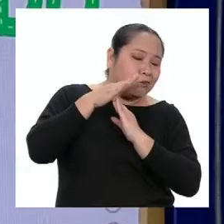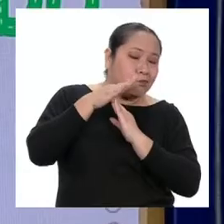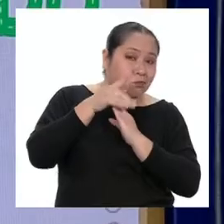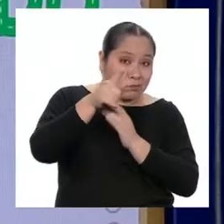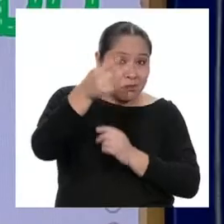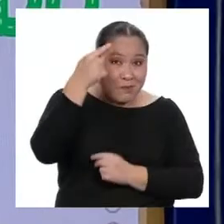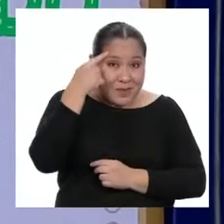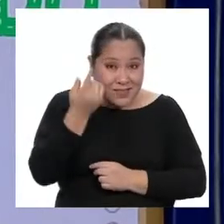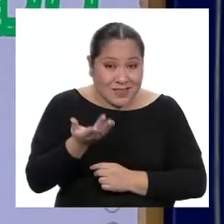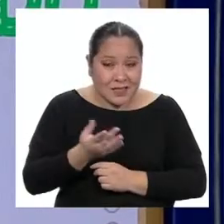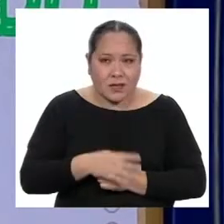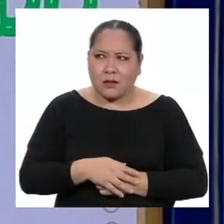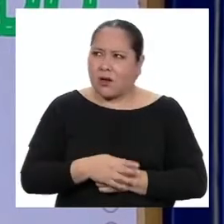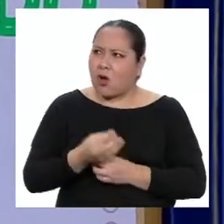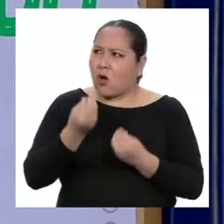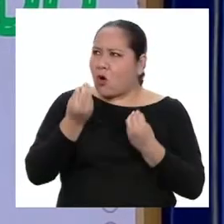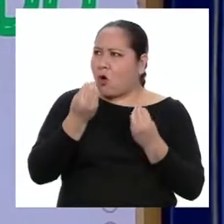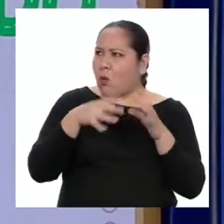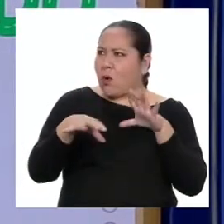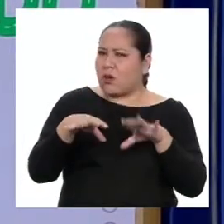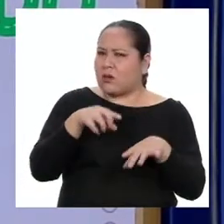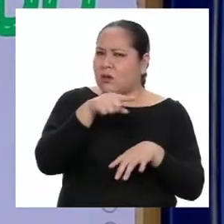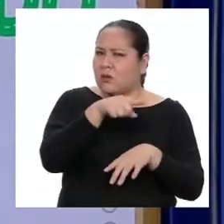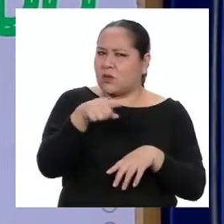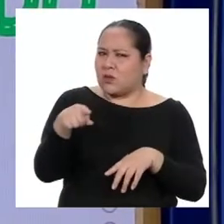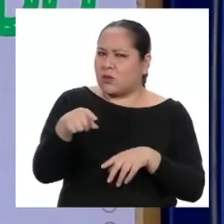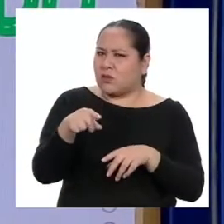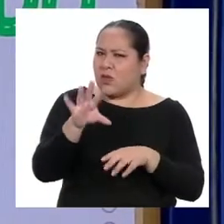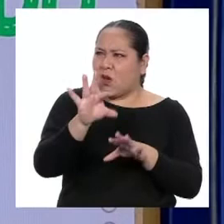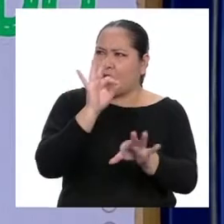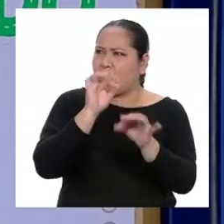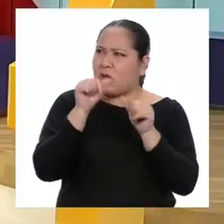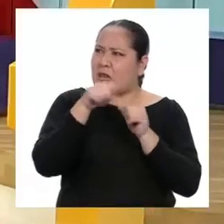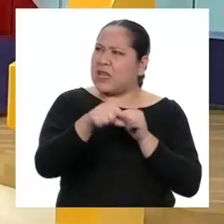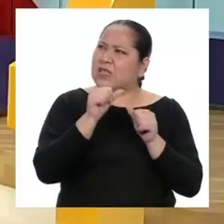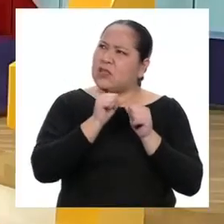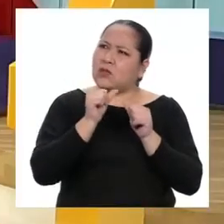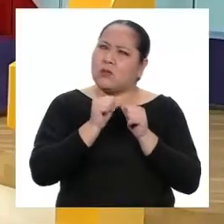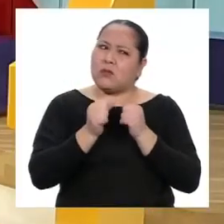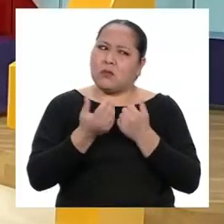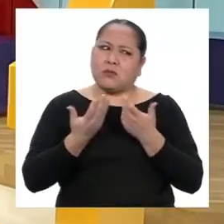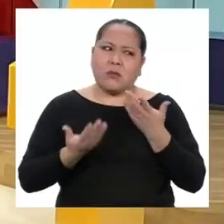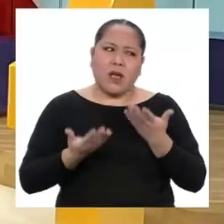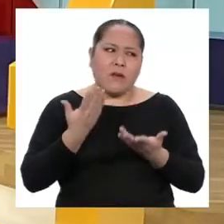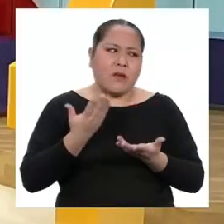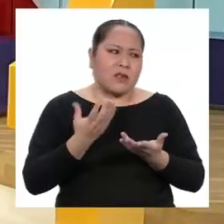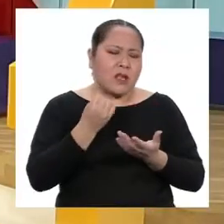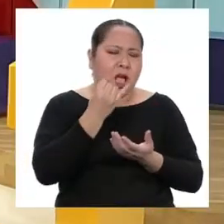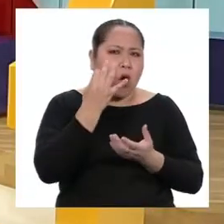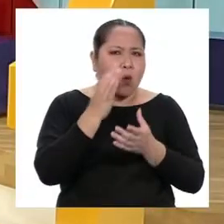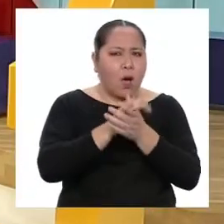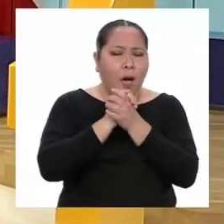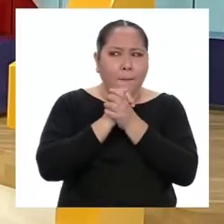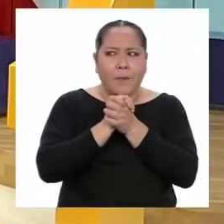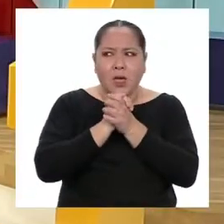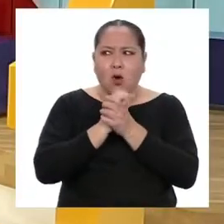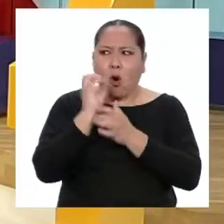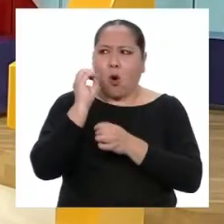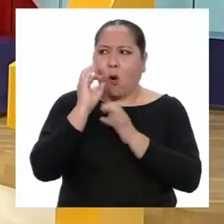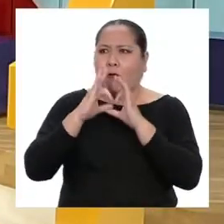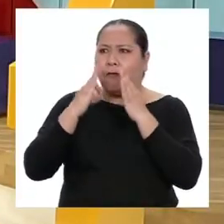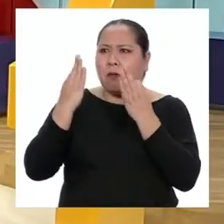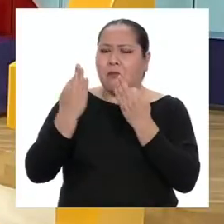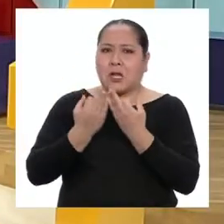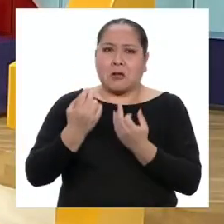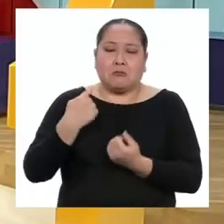opinan? ¿Cómo hacemos para obtener esa cifra? Salvo algunas amigas, amigos o familiares, yo